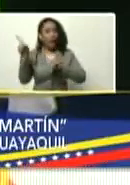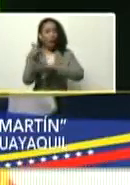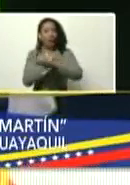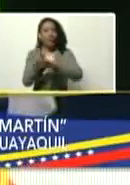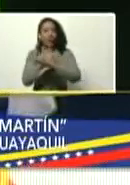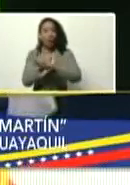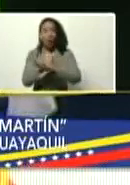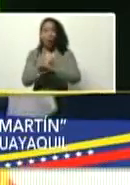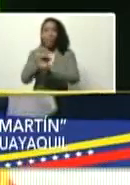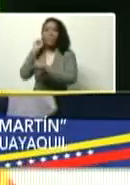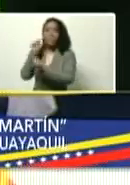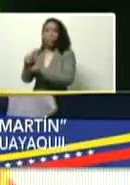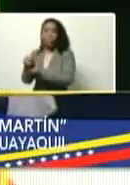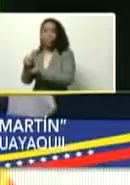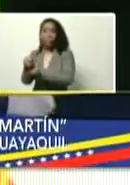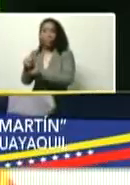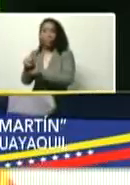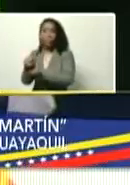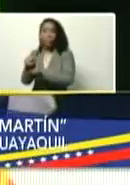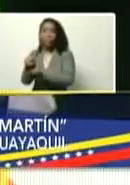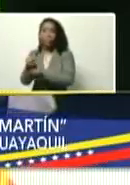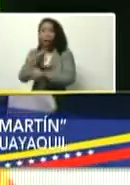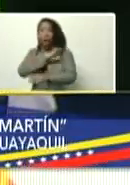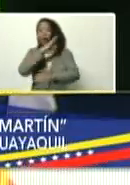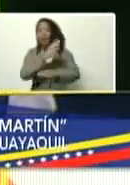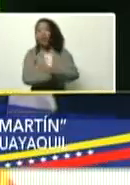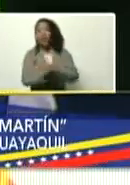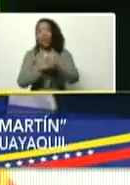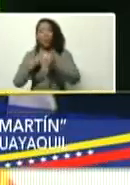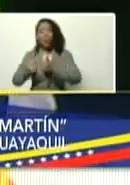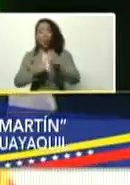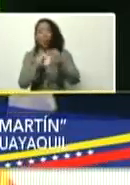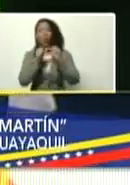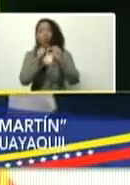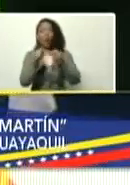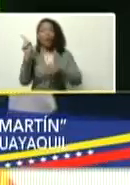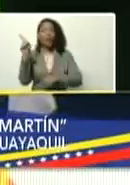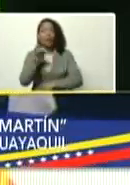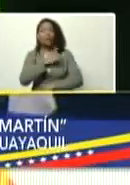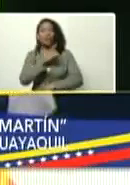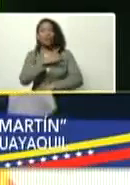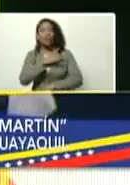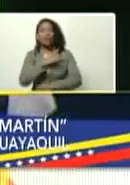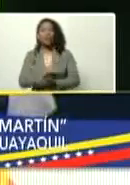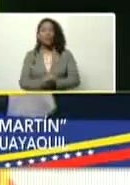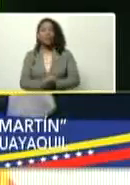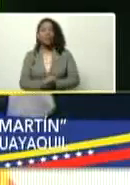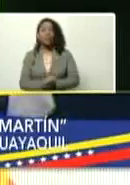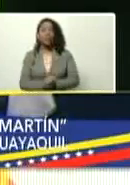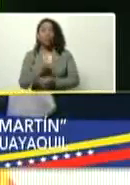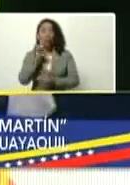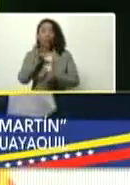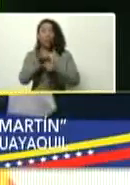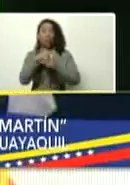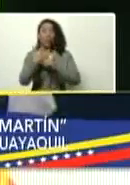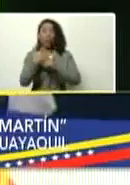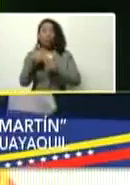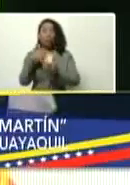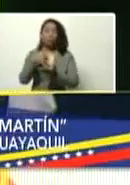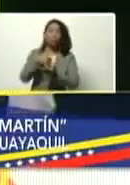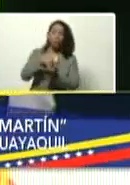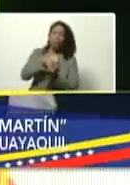Plata lo abandonó. Las fuerzas que lo seguían apoyando en Chile, O'Higgins, estaba en una situación de